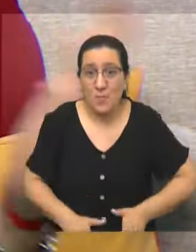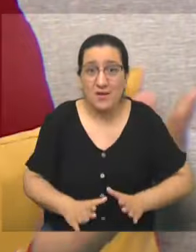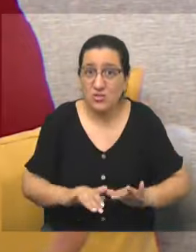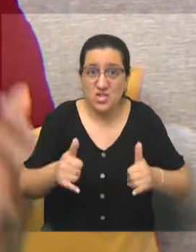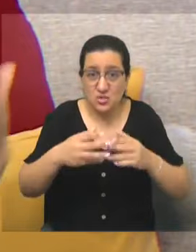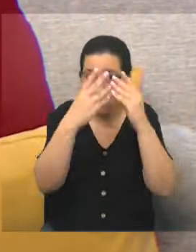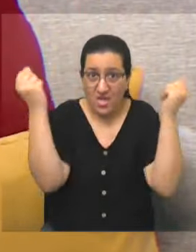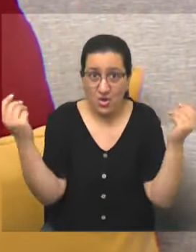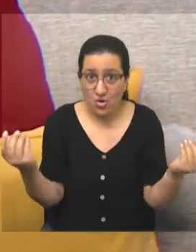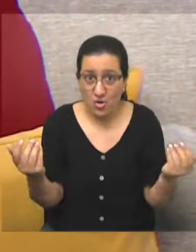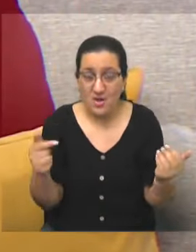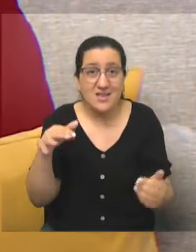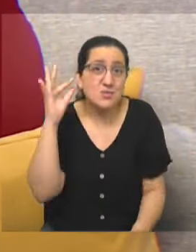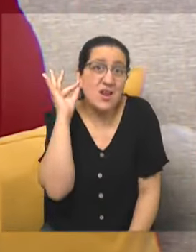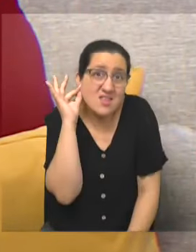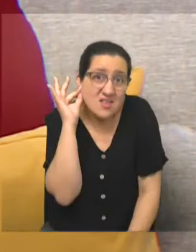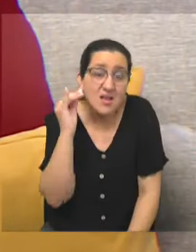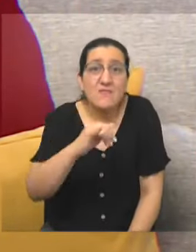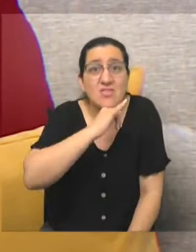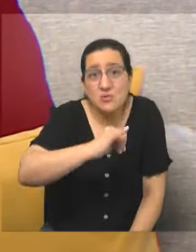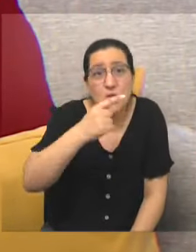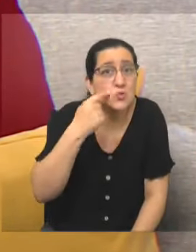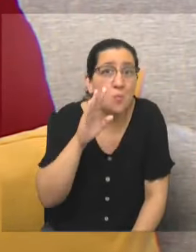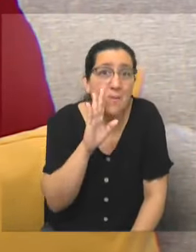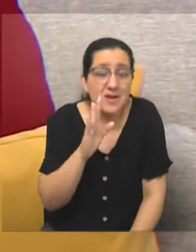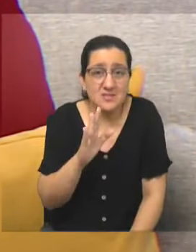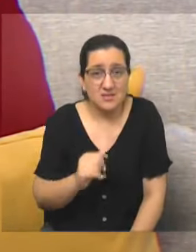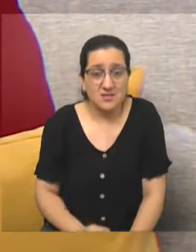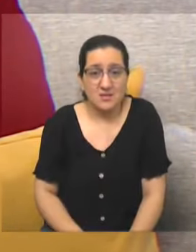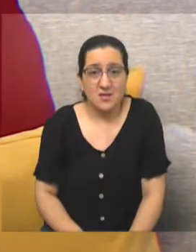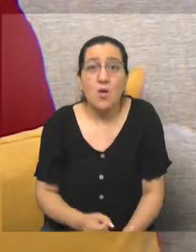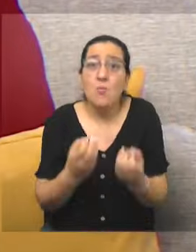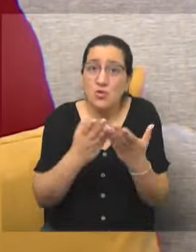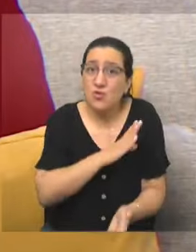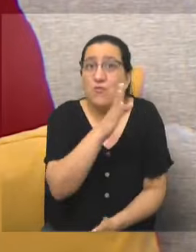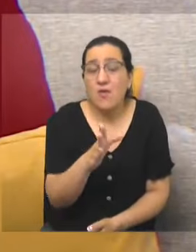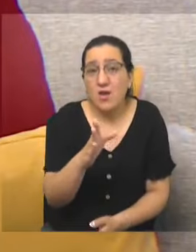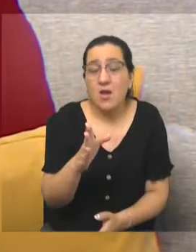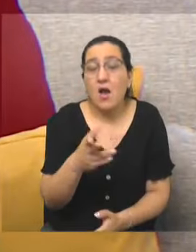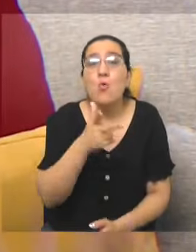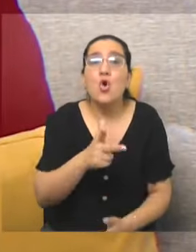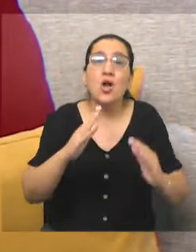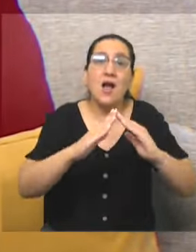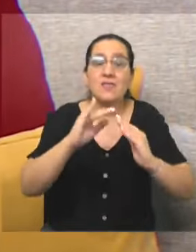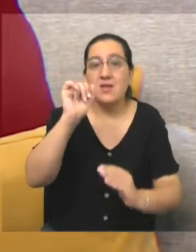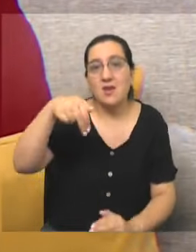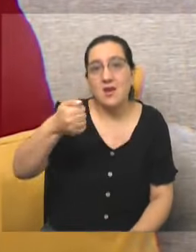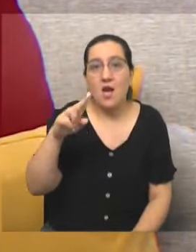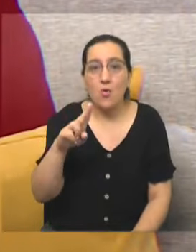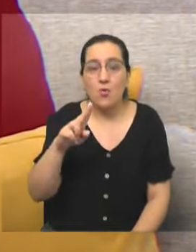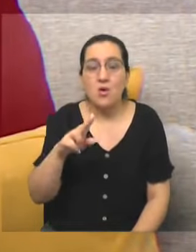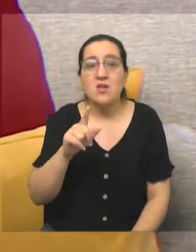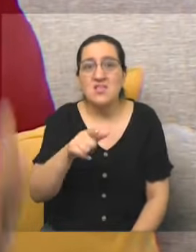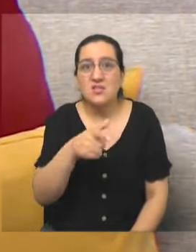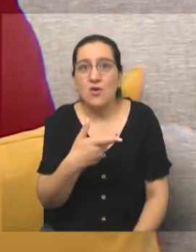de ese embarazo, de esa niña que había denunciado a sus propios padres, a su propia madre, y por eso estaba en un lugar de acogida del INAU y fue captada en una red de